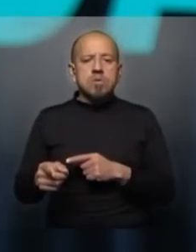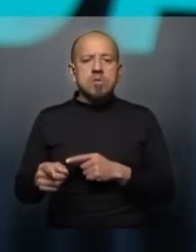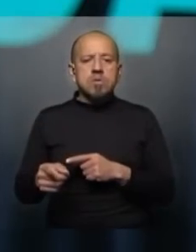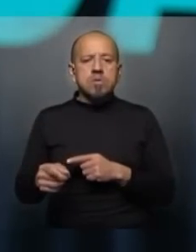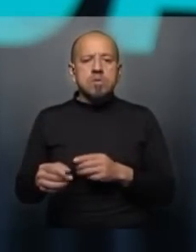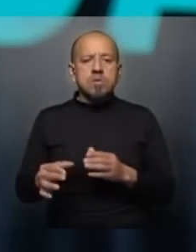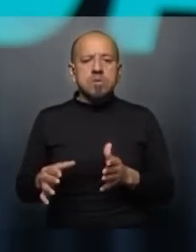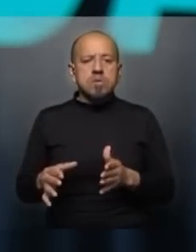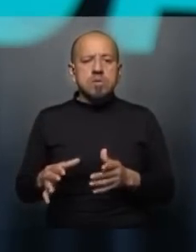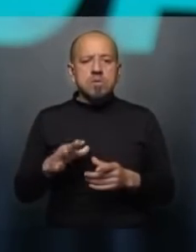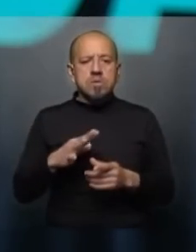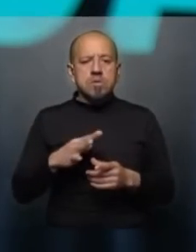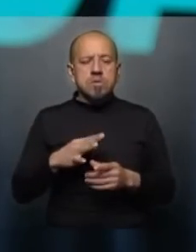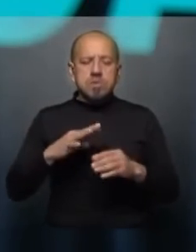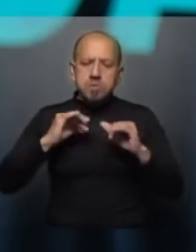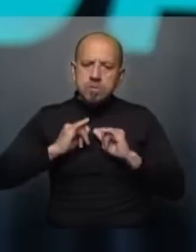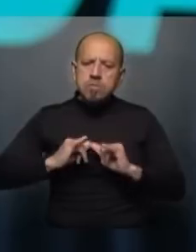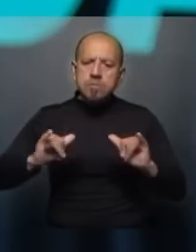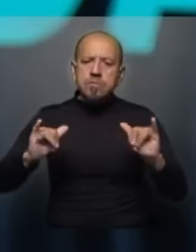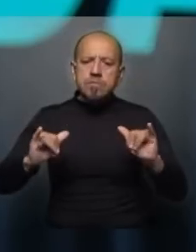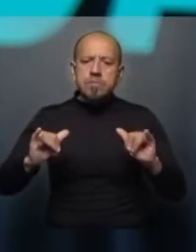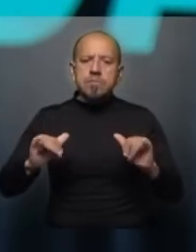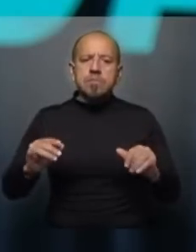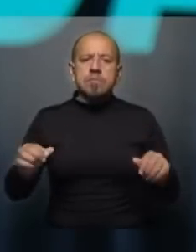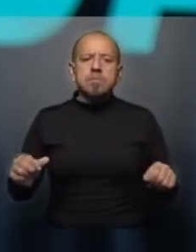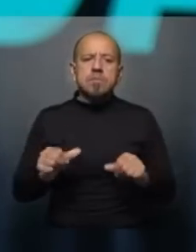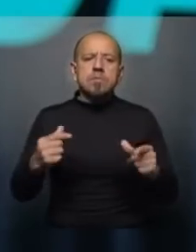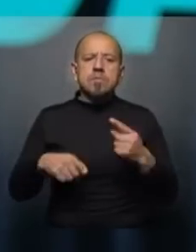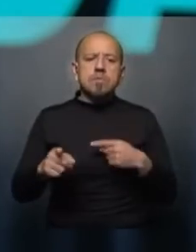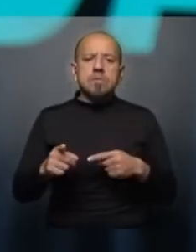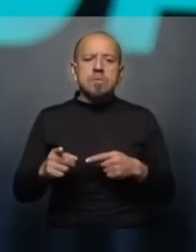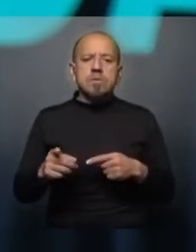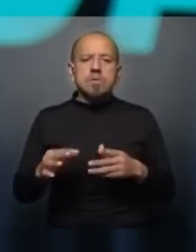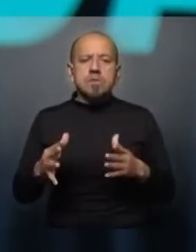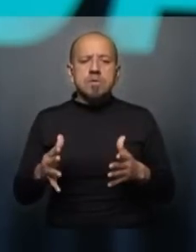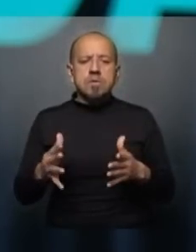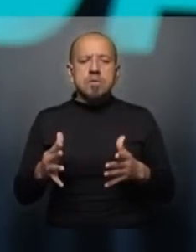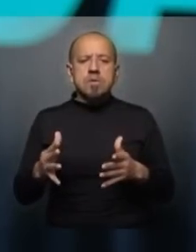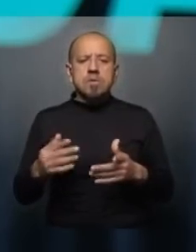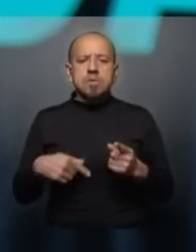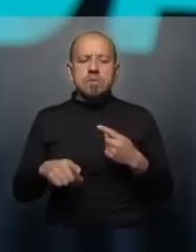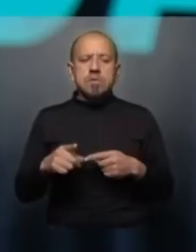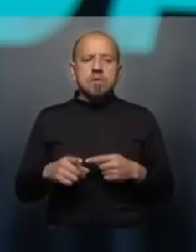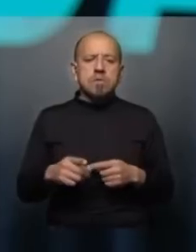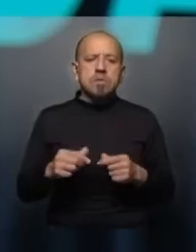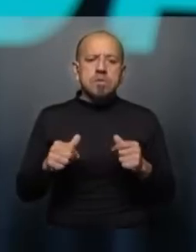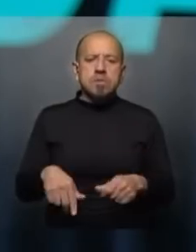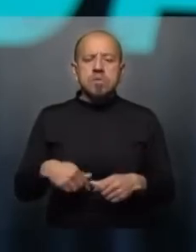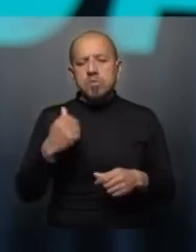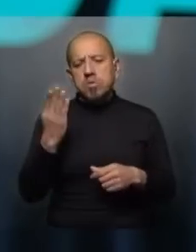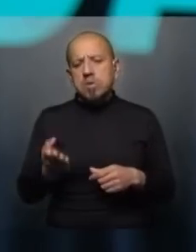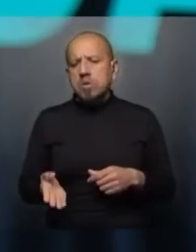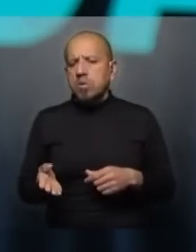eh promover que hay que recrear y que seguramente tenga que ser este acompañado de una actitud